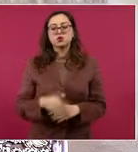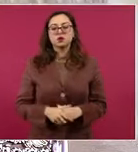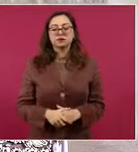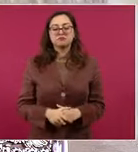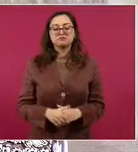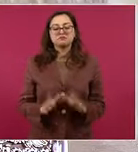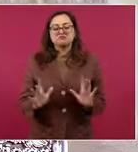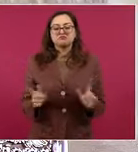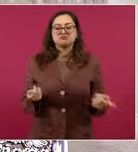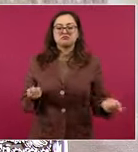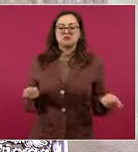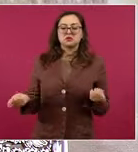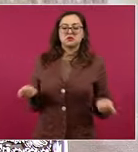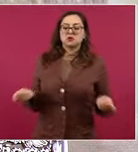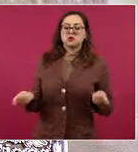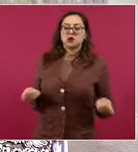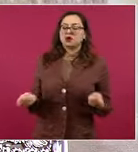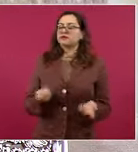impunemente.